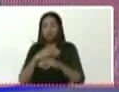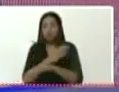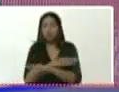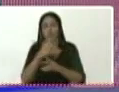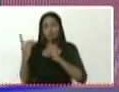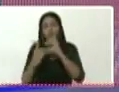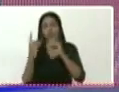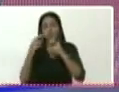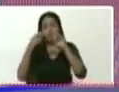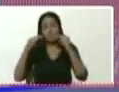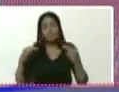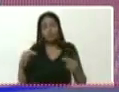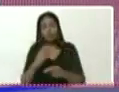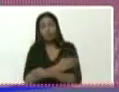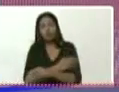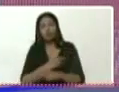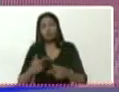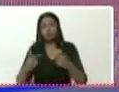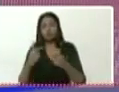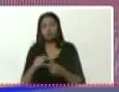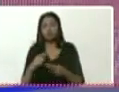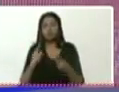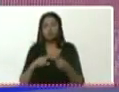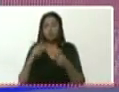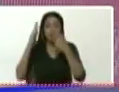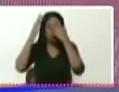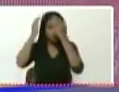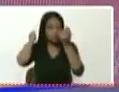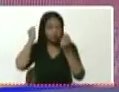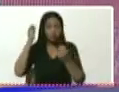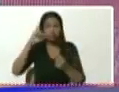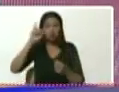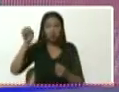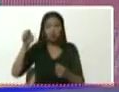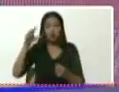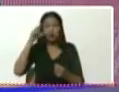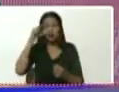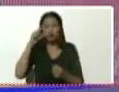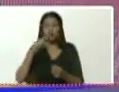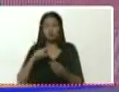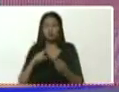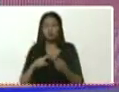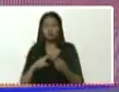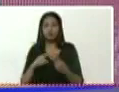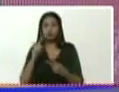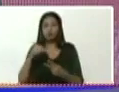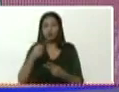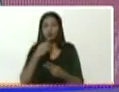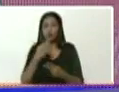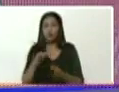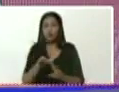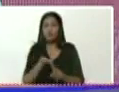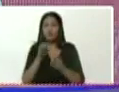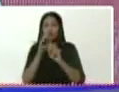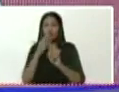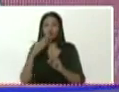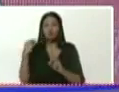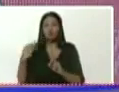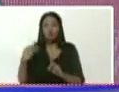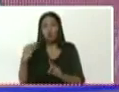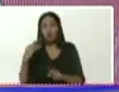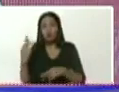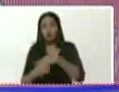oposiciones, el compañero canciller Jorge Arreaza, y yo le pedí especialmente a este joven